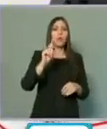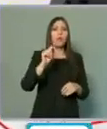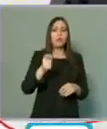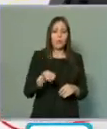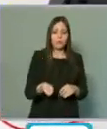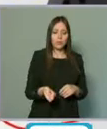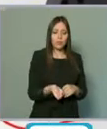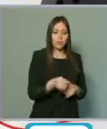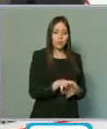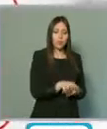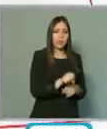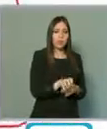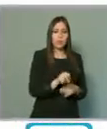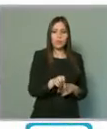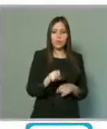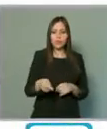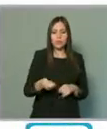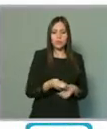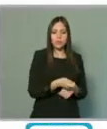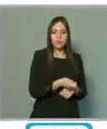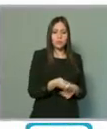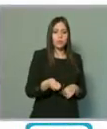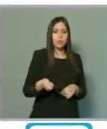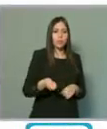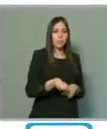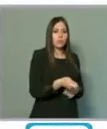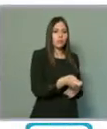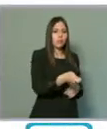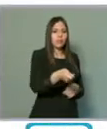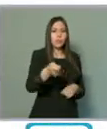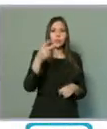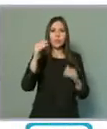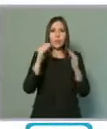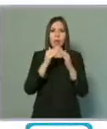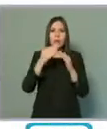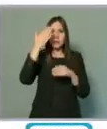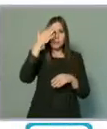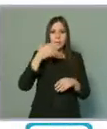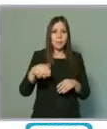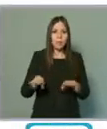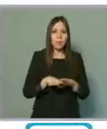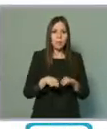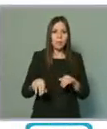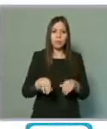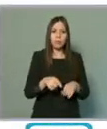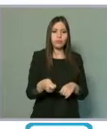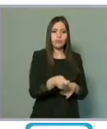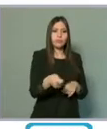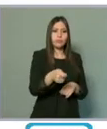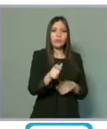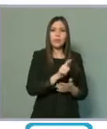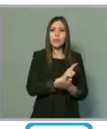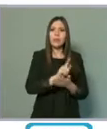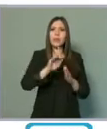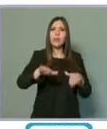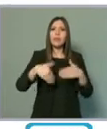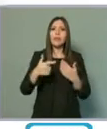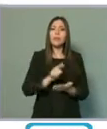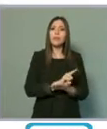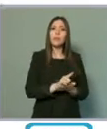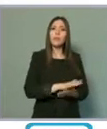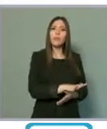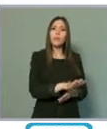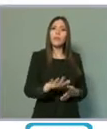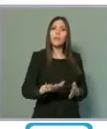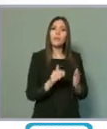aspiradora que lo que hace es mapear de manera inteligente toda tu casa y está padrísimo cuando llegas ya a barrio. Claro. El asunto fue que